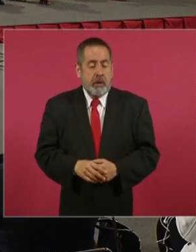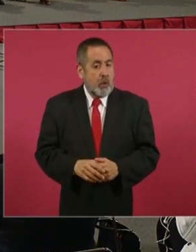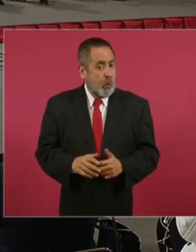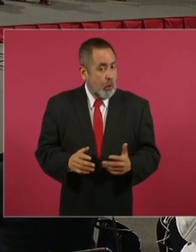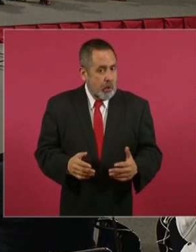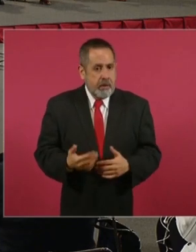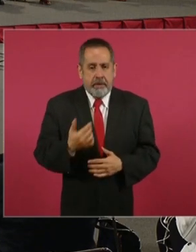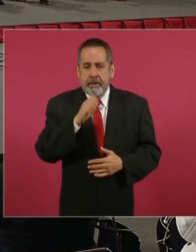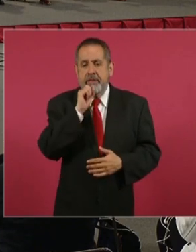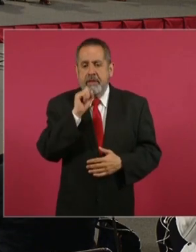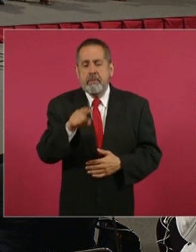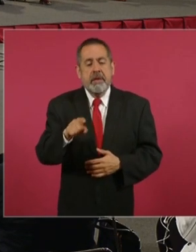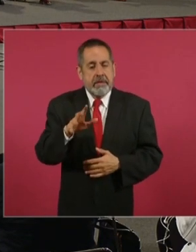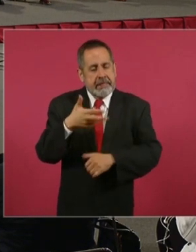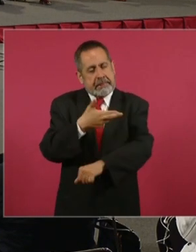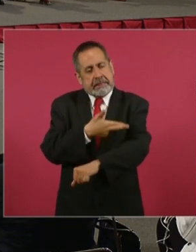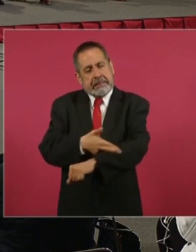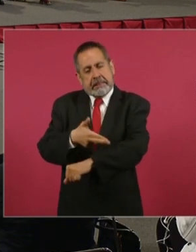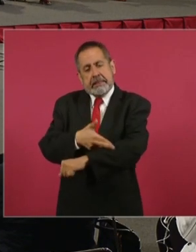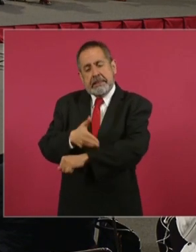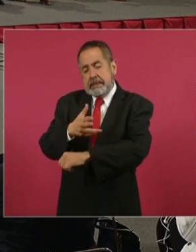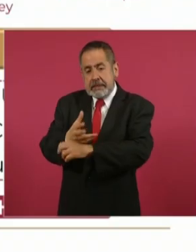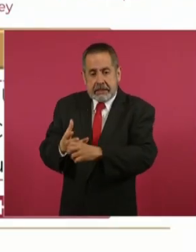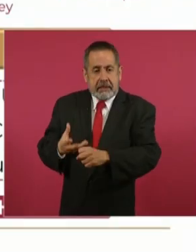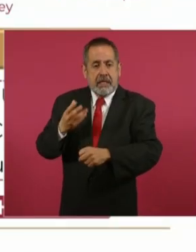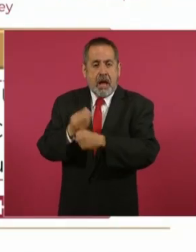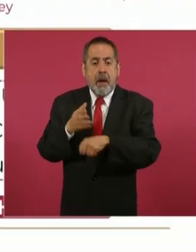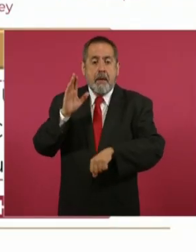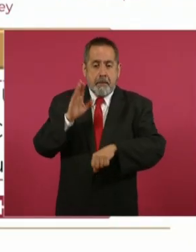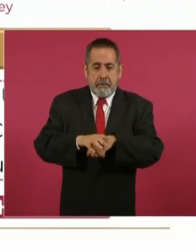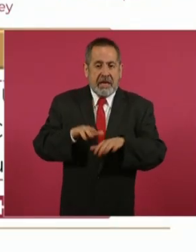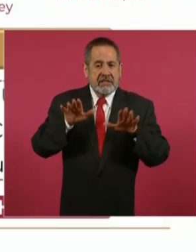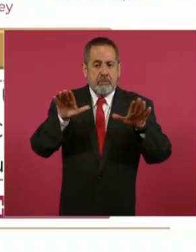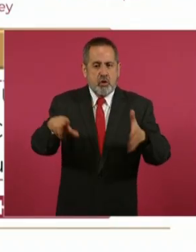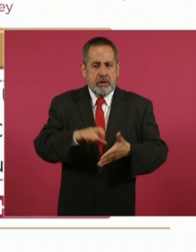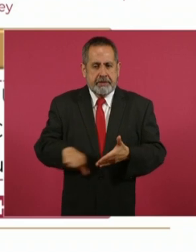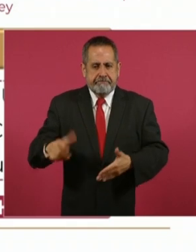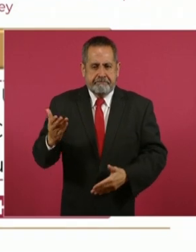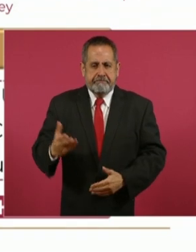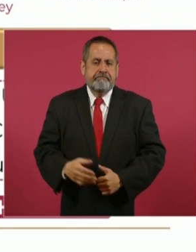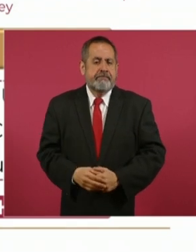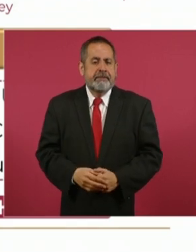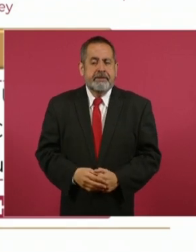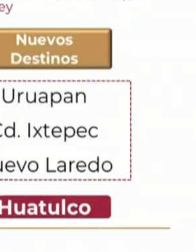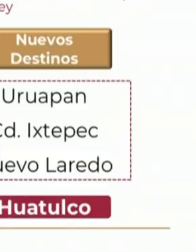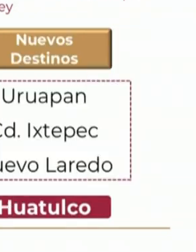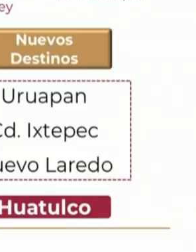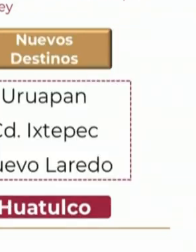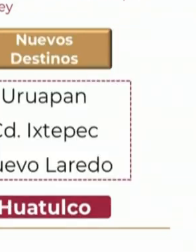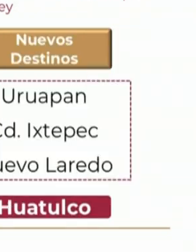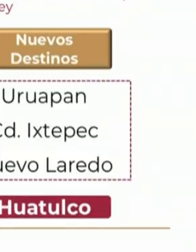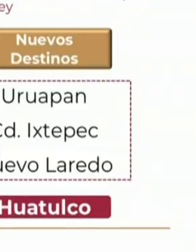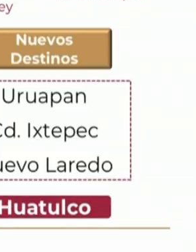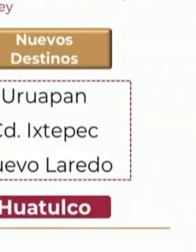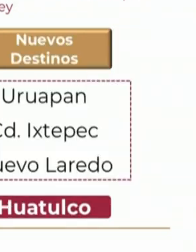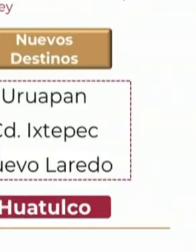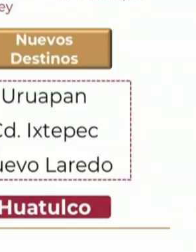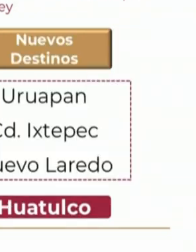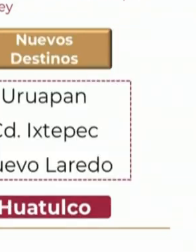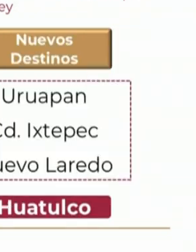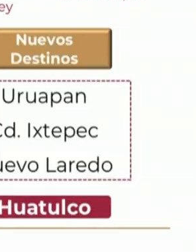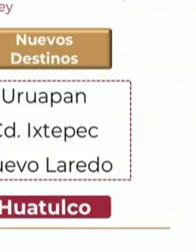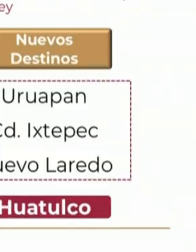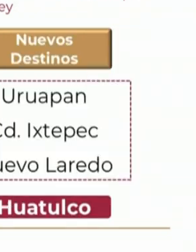Asimismo, se realizan acciones para incrementar la flota de aeronaves y tripulaciones con el fin de responder a la demanda del transporte